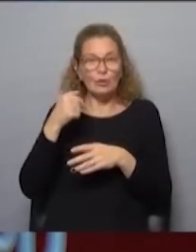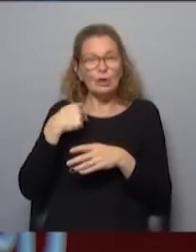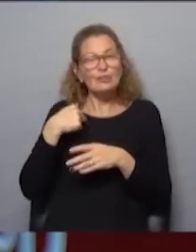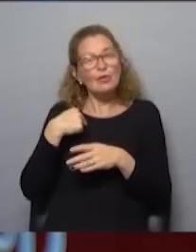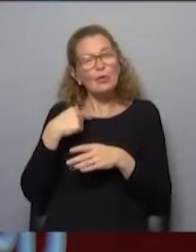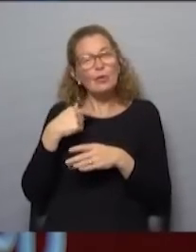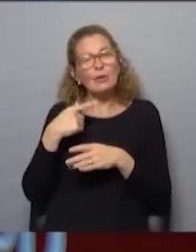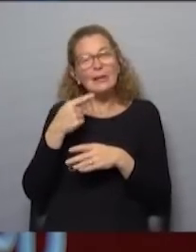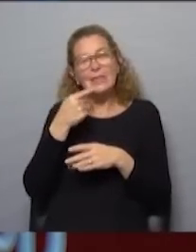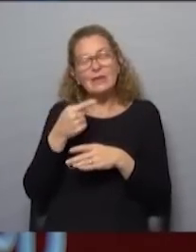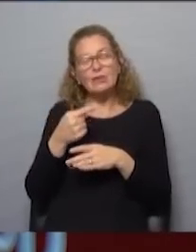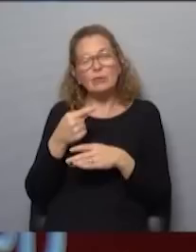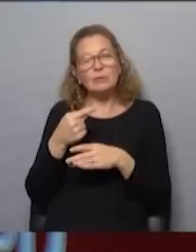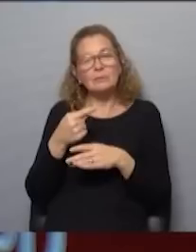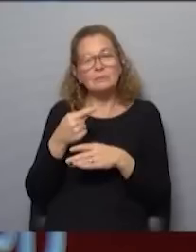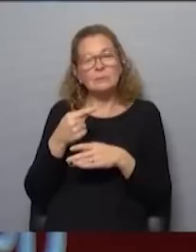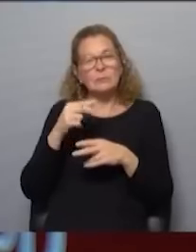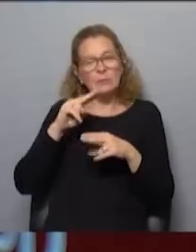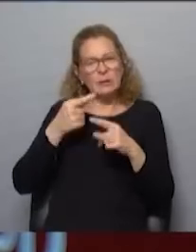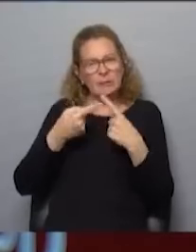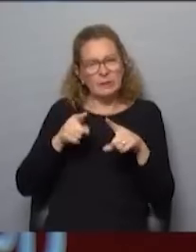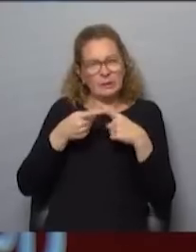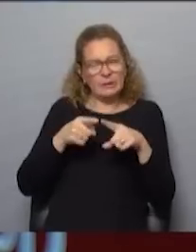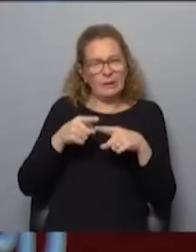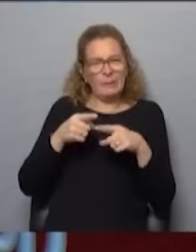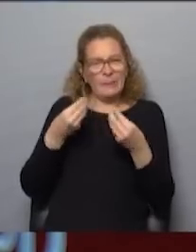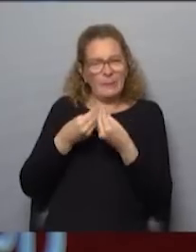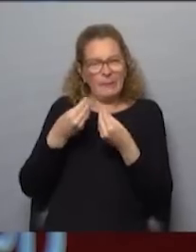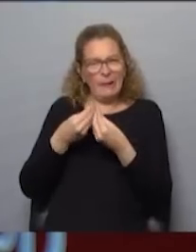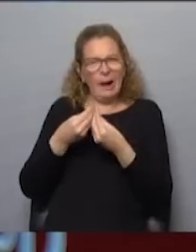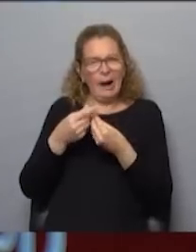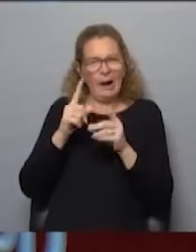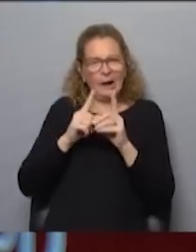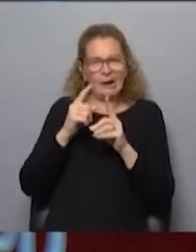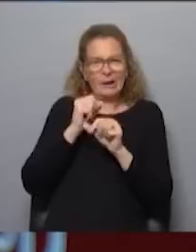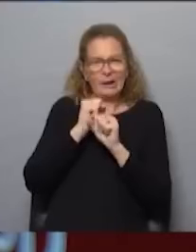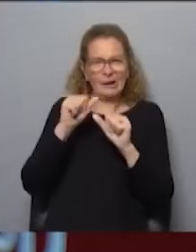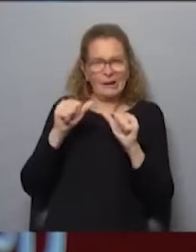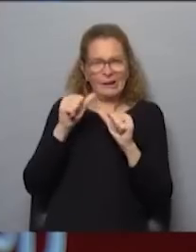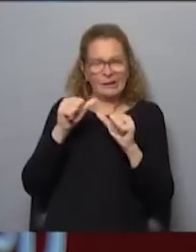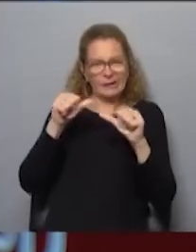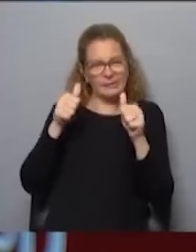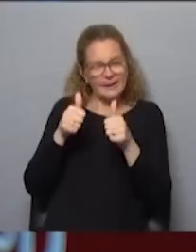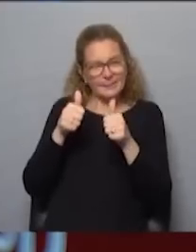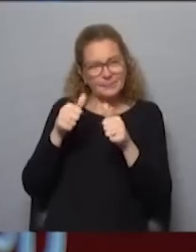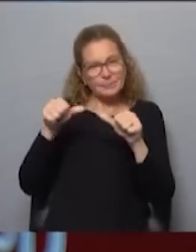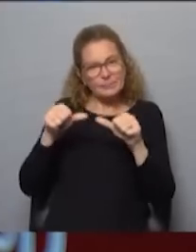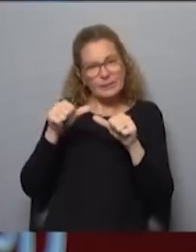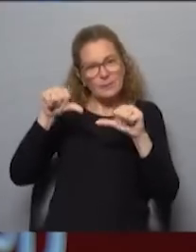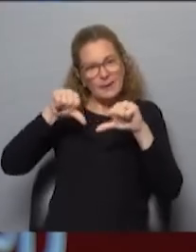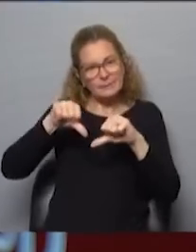he destacado en reiteradas oportunidades que algo que se pudo hacer bien se hizo mal